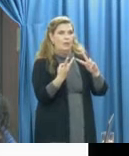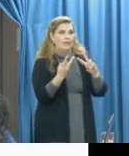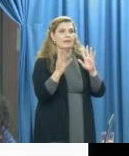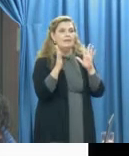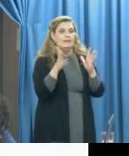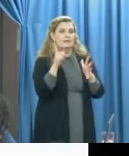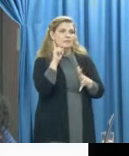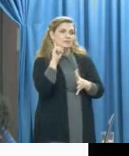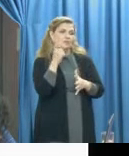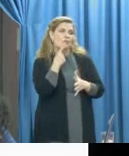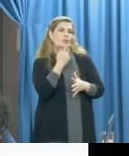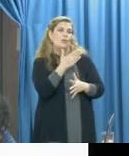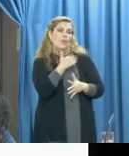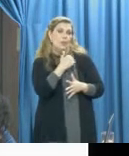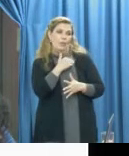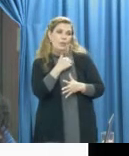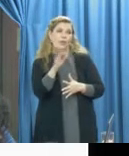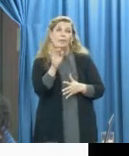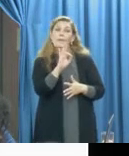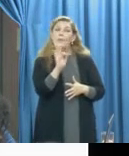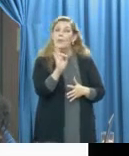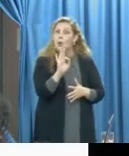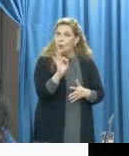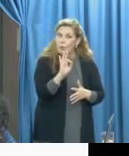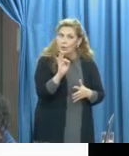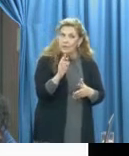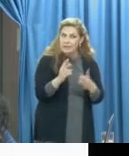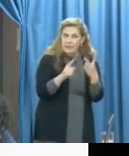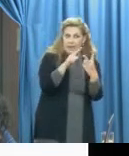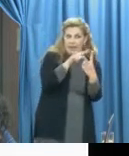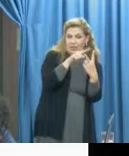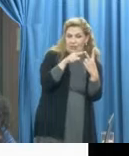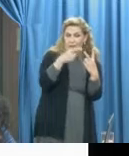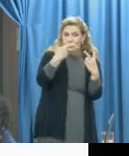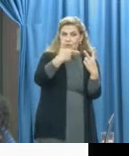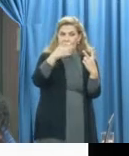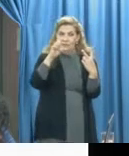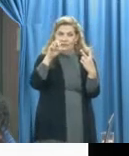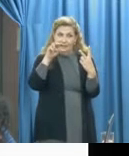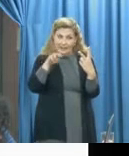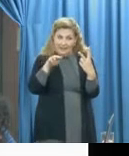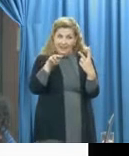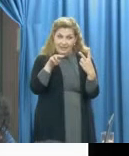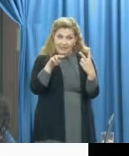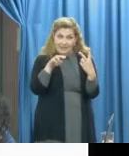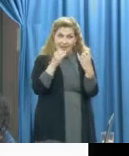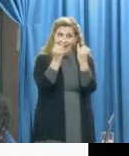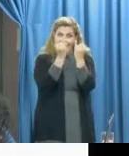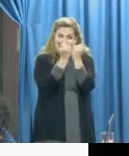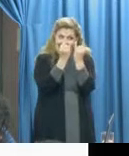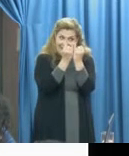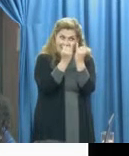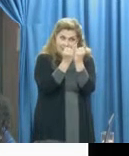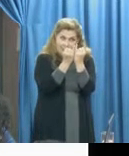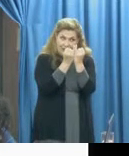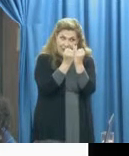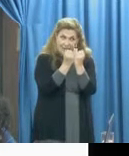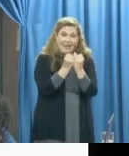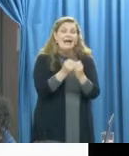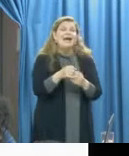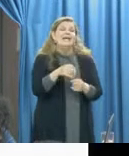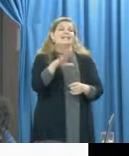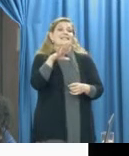sordera. La probabilidad de que se junten dos genes iguales, si estamos hablando que mínimo